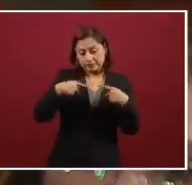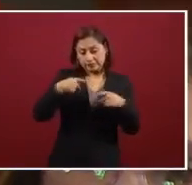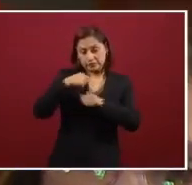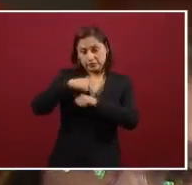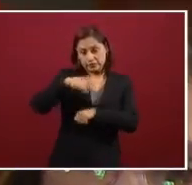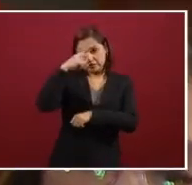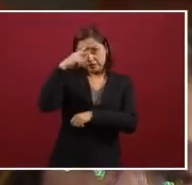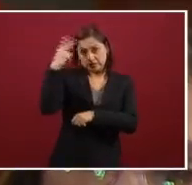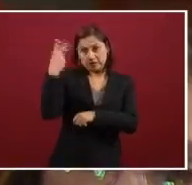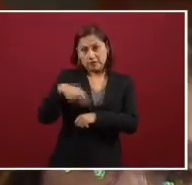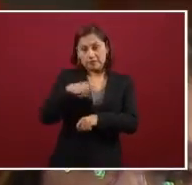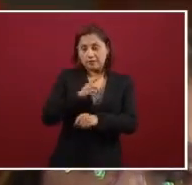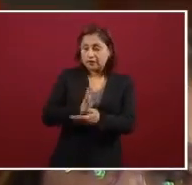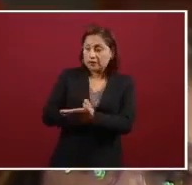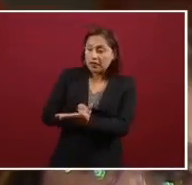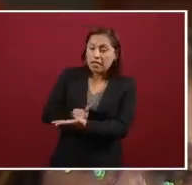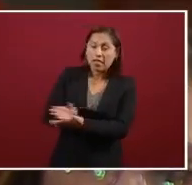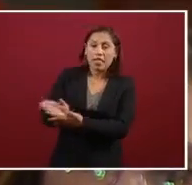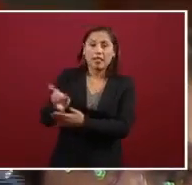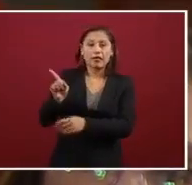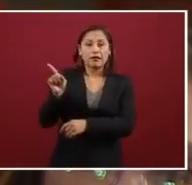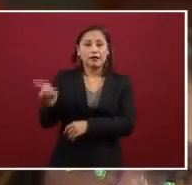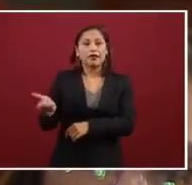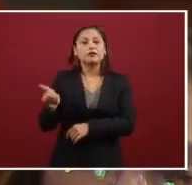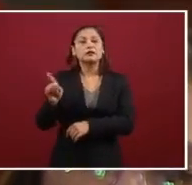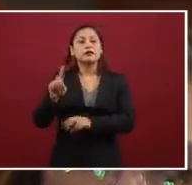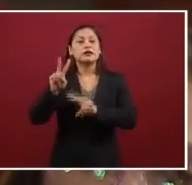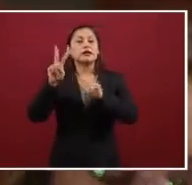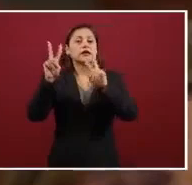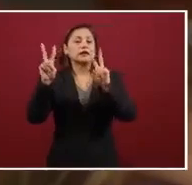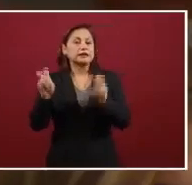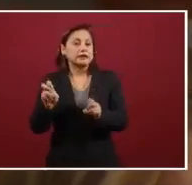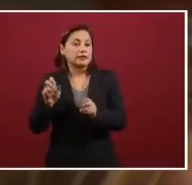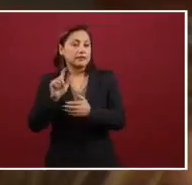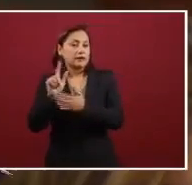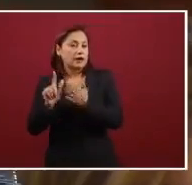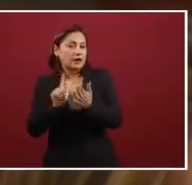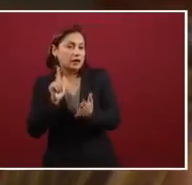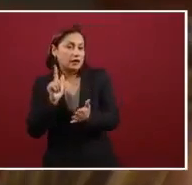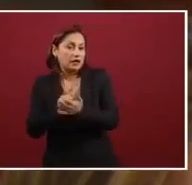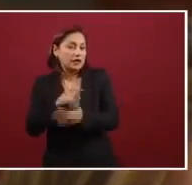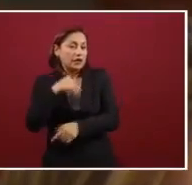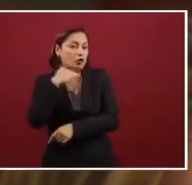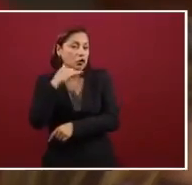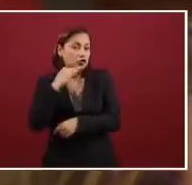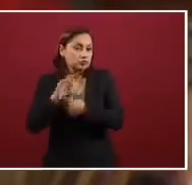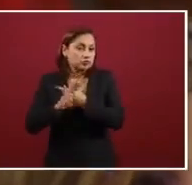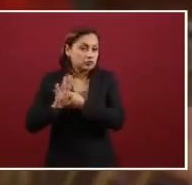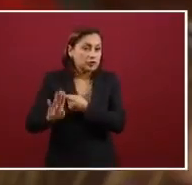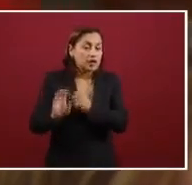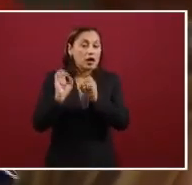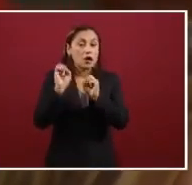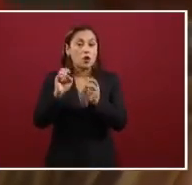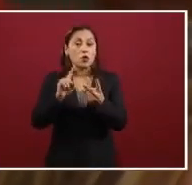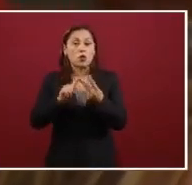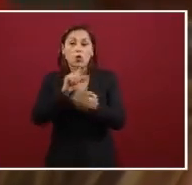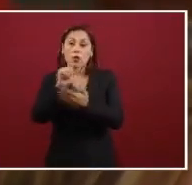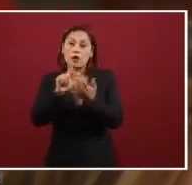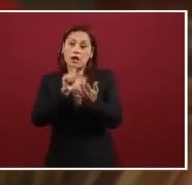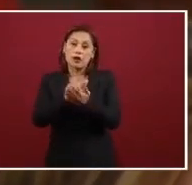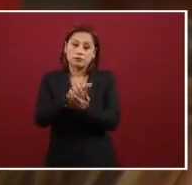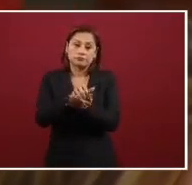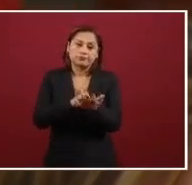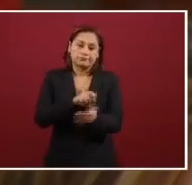políticas anticorrupción del señor presidente o de austeridad. ¿Qué plan tienen en este sentido? ¿Qué han dialogado? ¿Qué